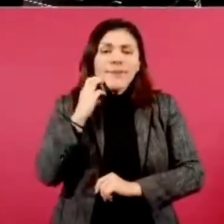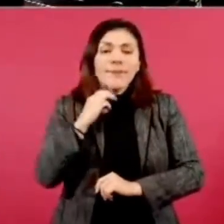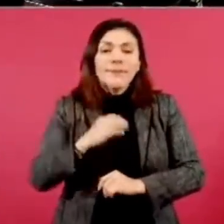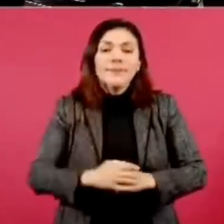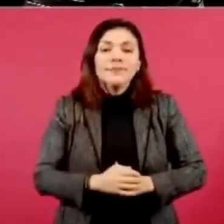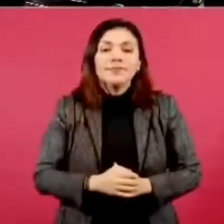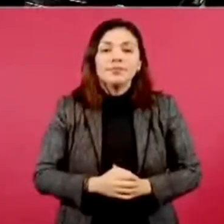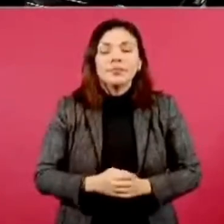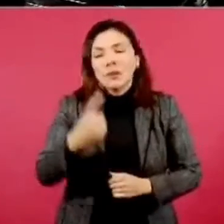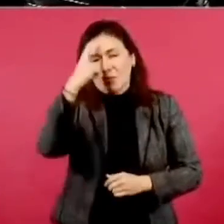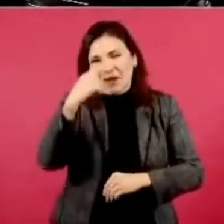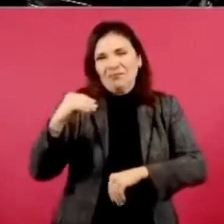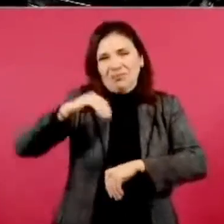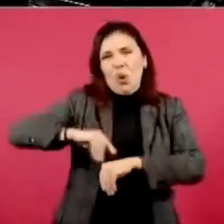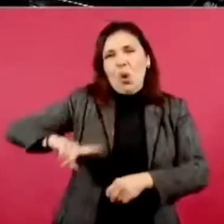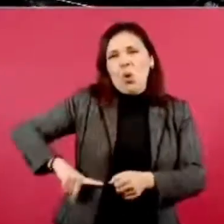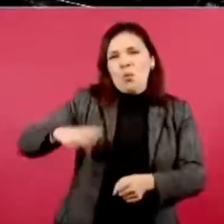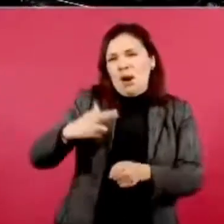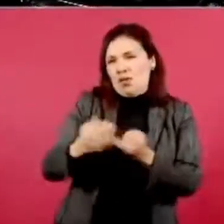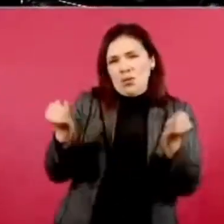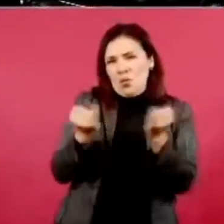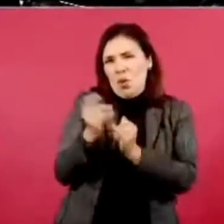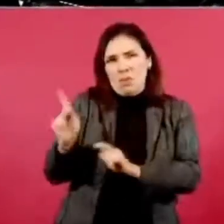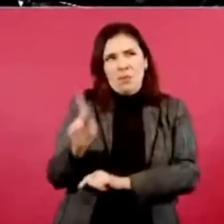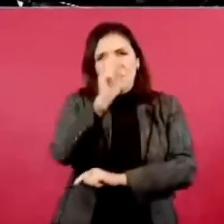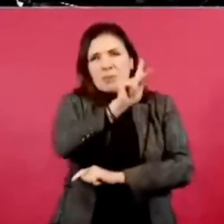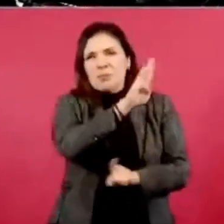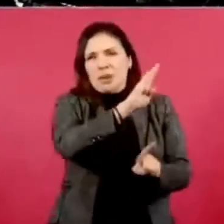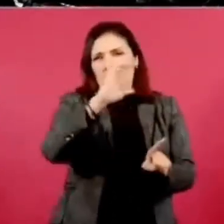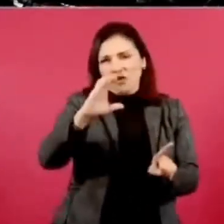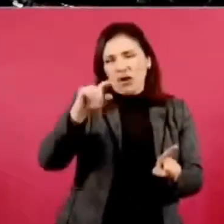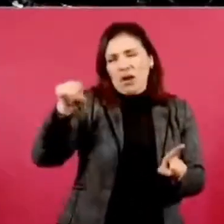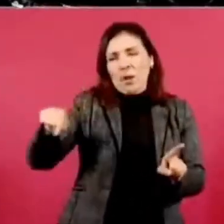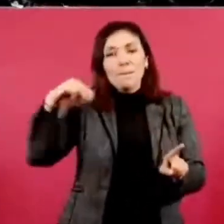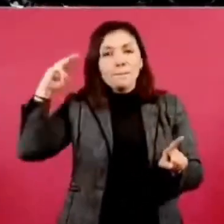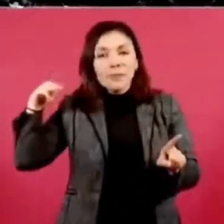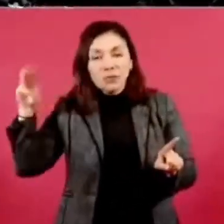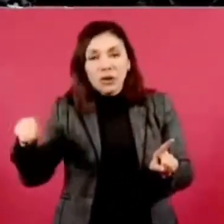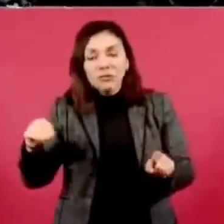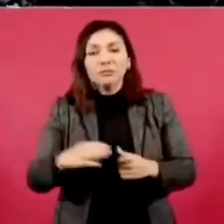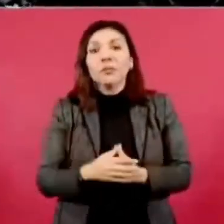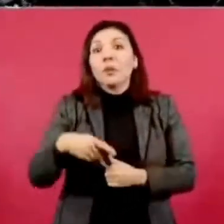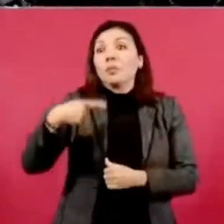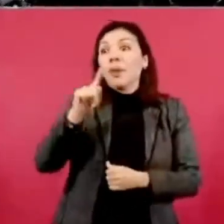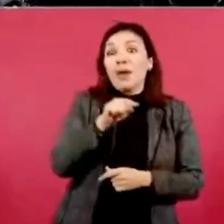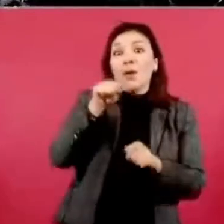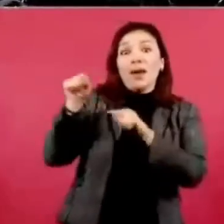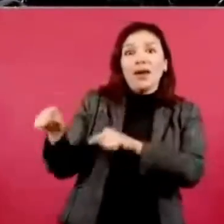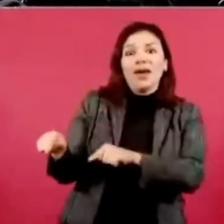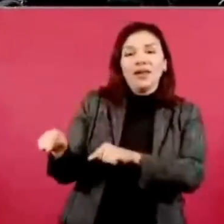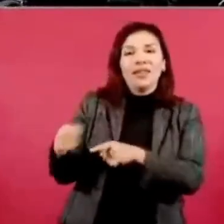por la gobernatura, igual que en Baja California, y fue un trato distinto.